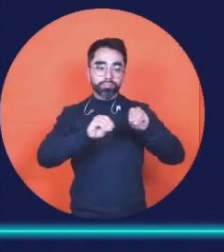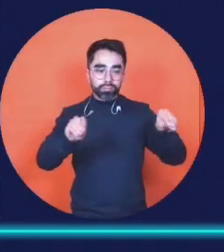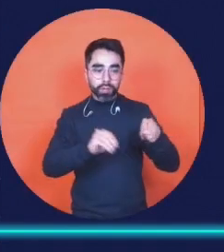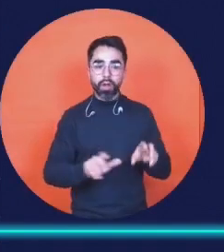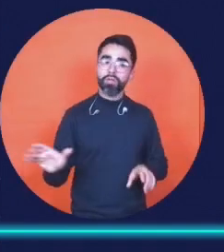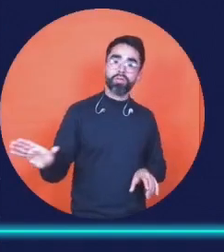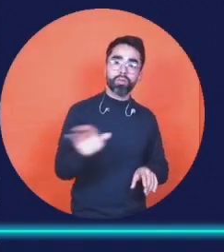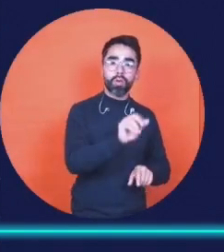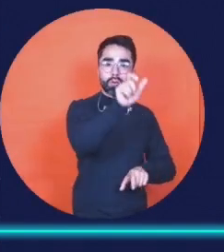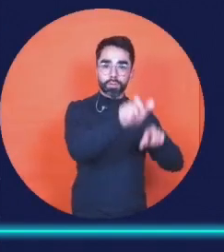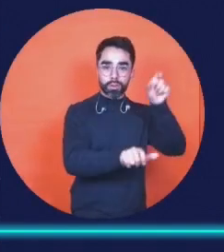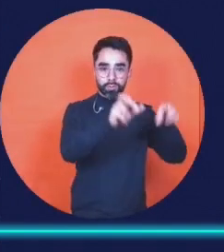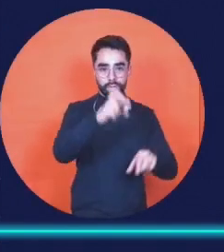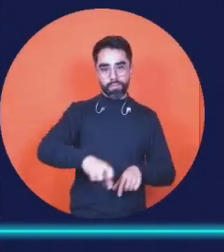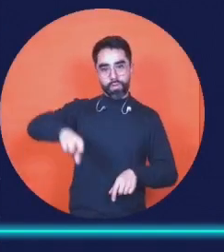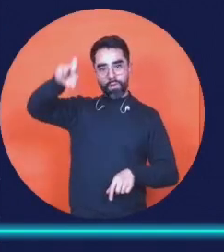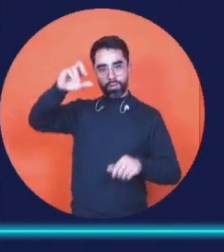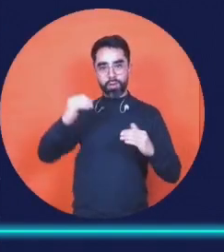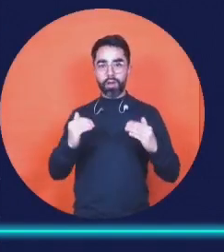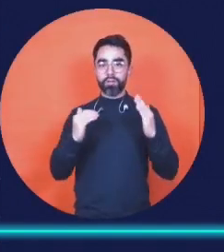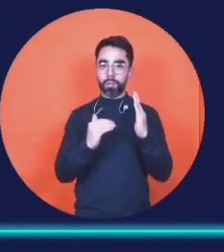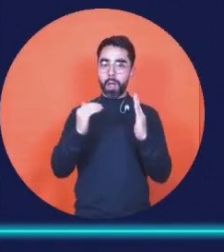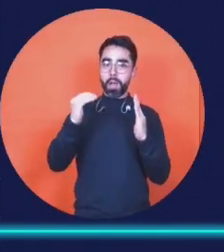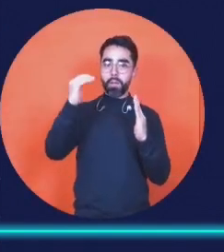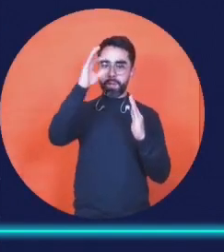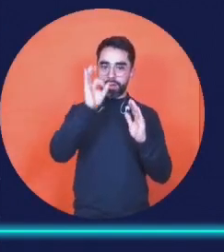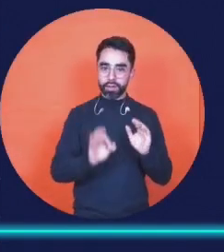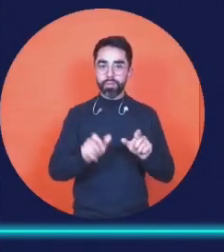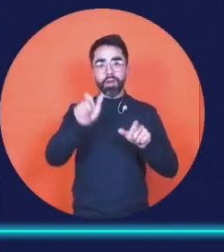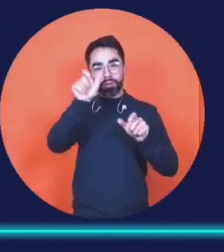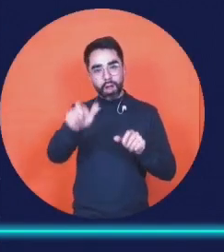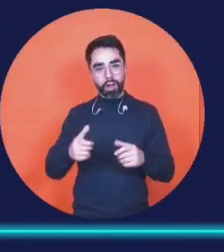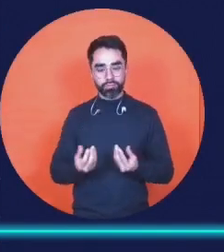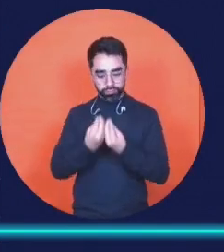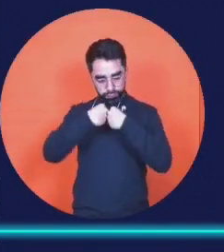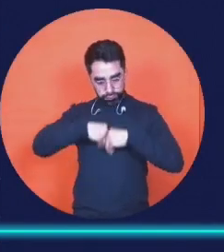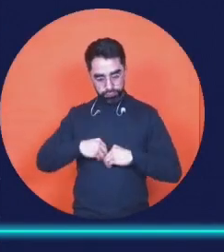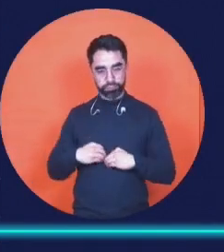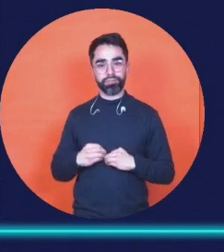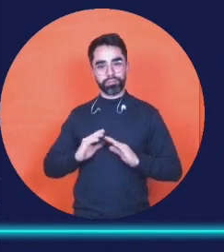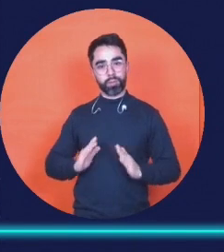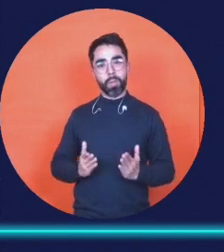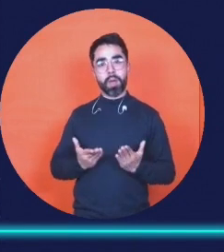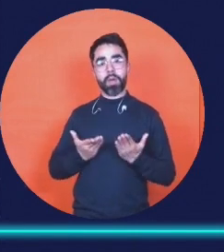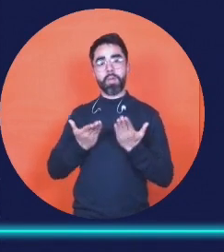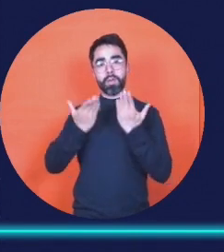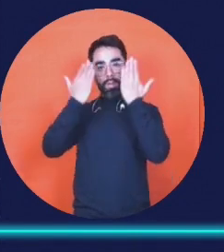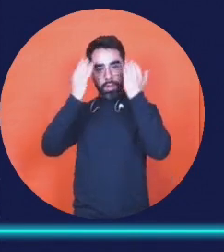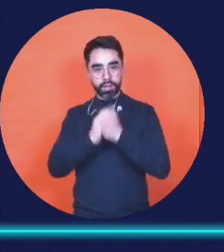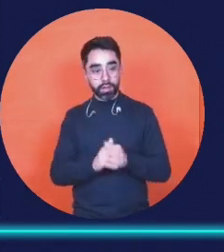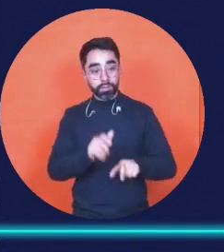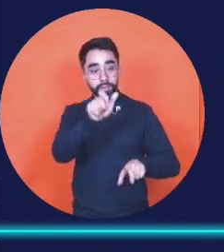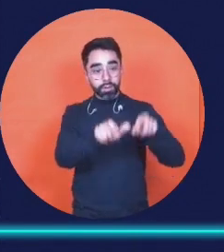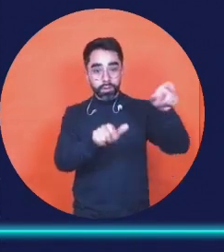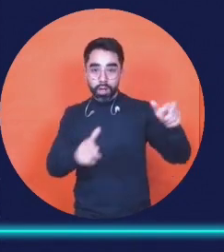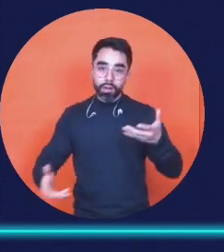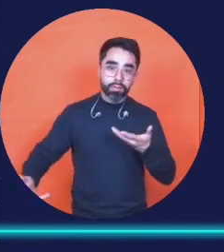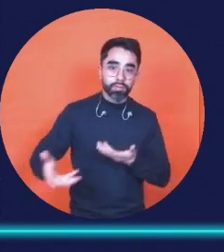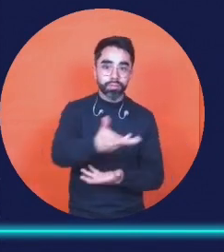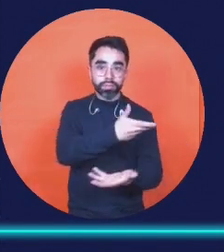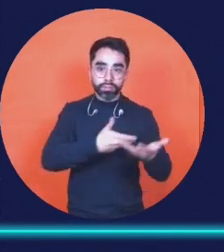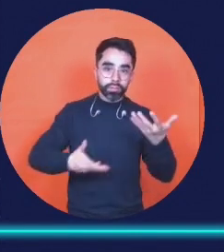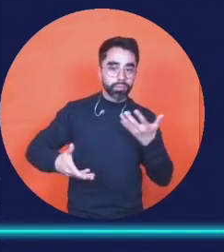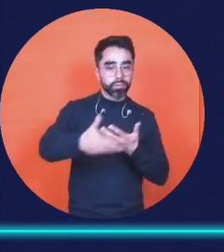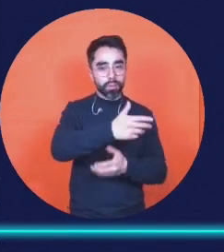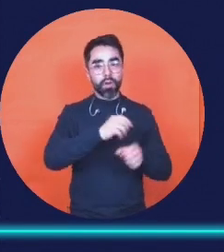crezcamos como profesionales y crezcamos como personas y que cada vez esa suma de humanos seamos como un poco más acrítica